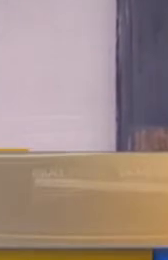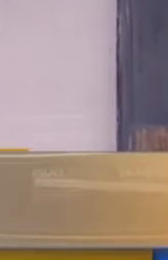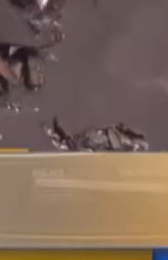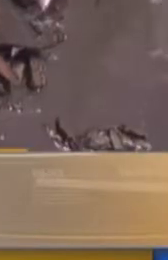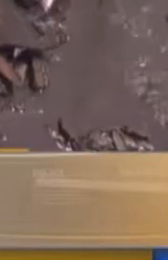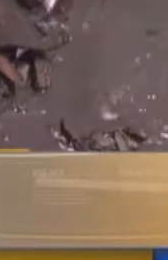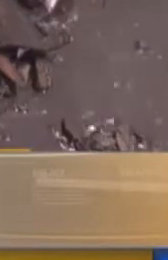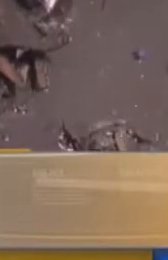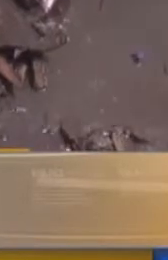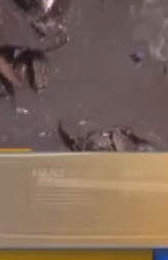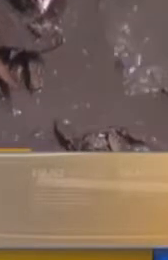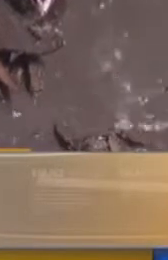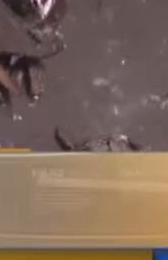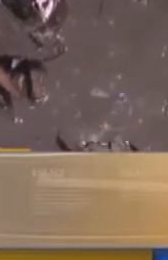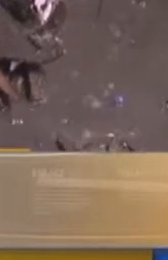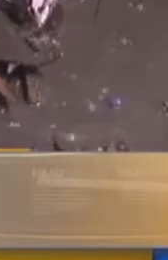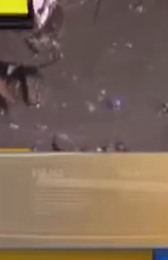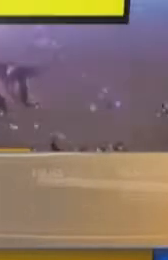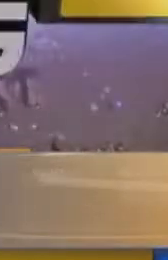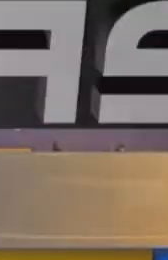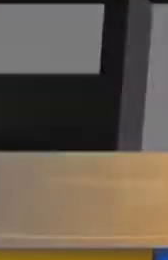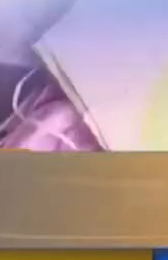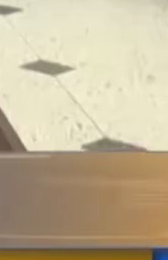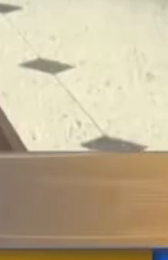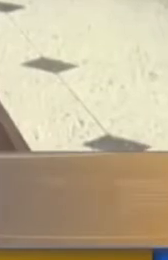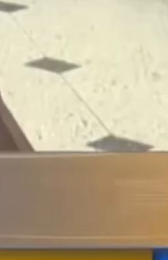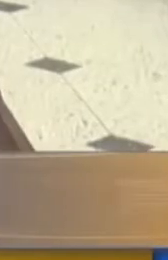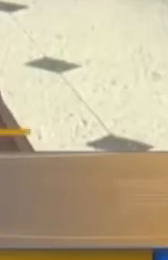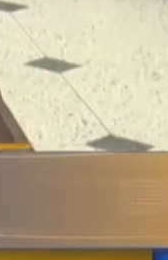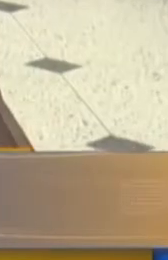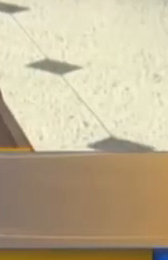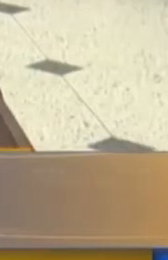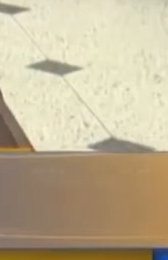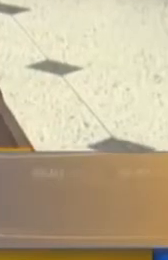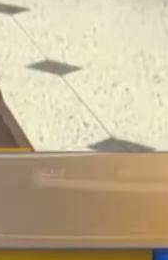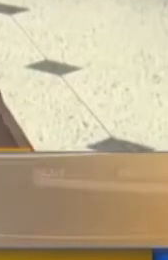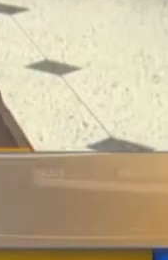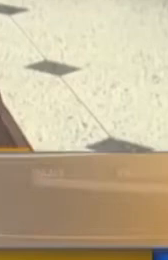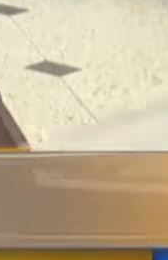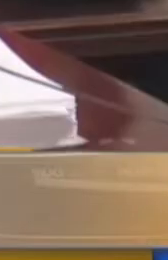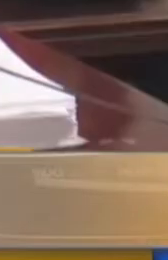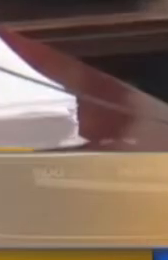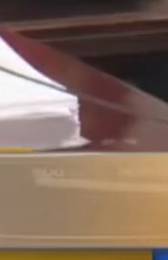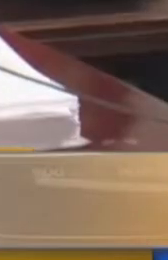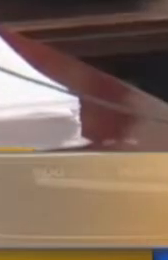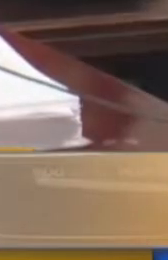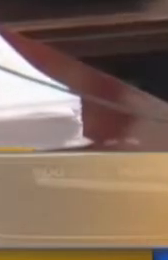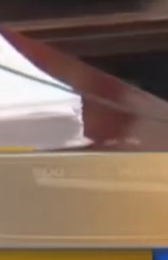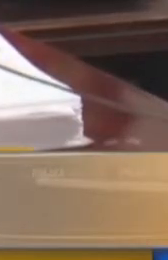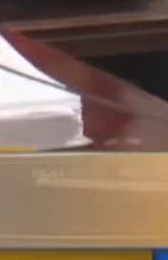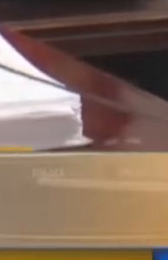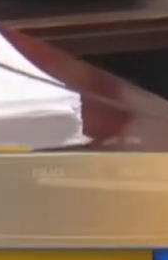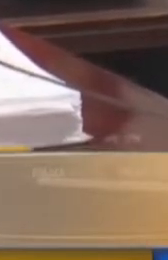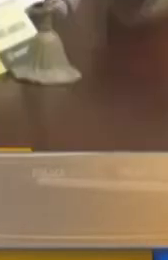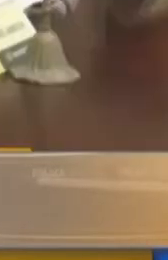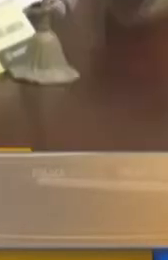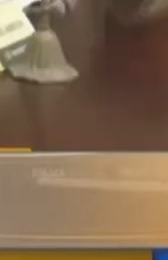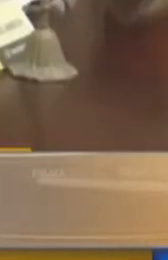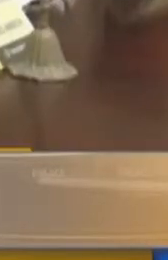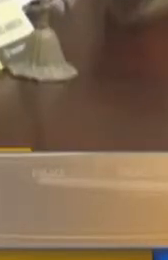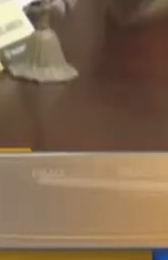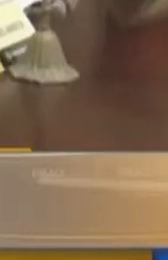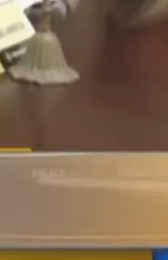llamas. Bomberos voluntarios atendieron la conflagración. El Consejo Municipal de Barranca Bermeja terminó su segundo periodo de sesiones ordinarias. En 15 días